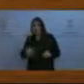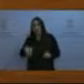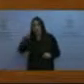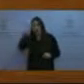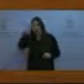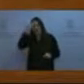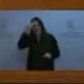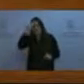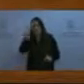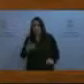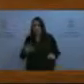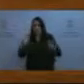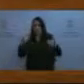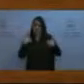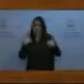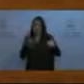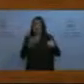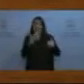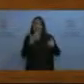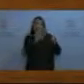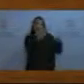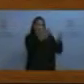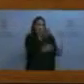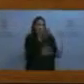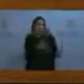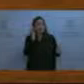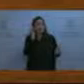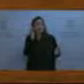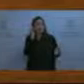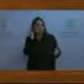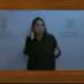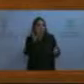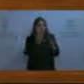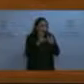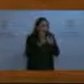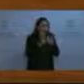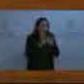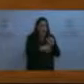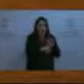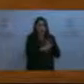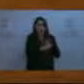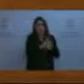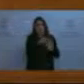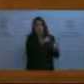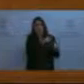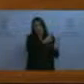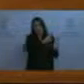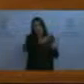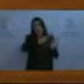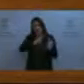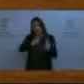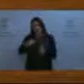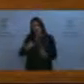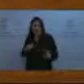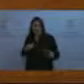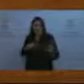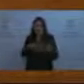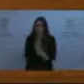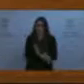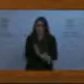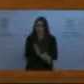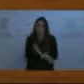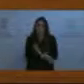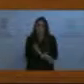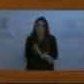de mantener a esta nefasta consejera en todas estas cuestiones que he trasladado. Ya no vale esconder